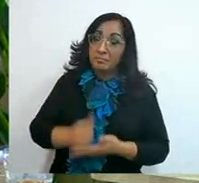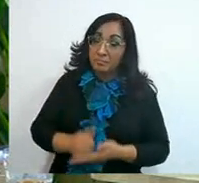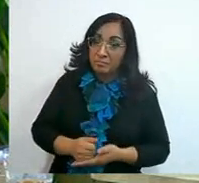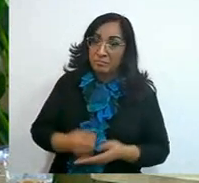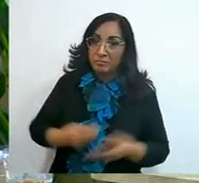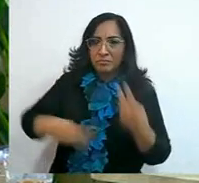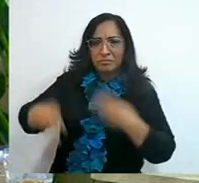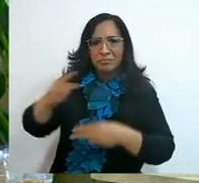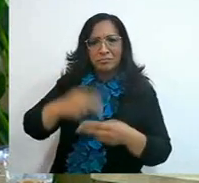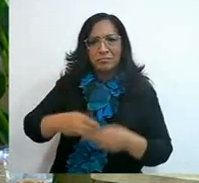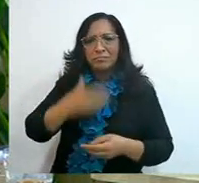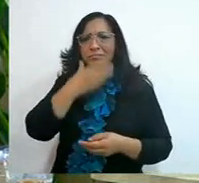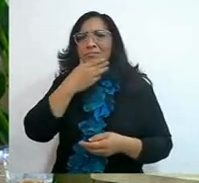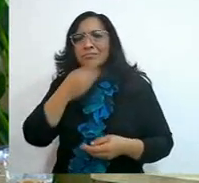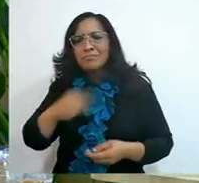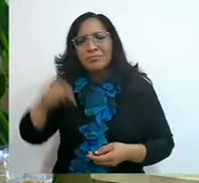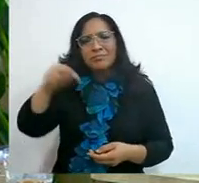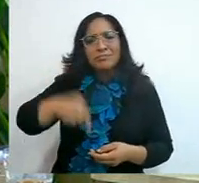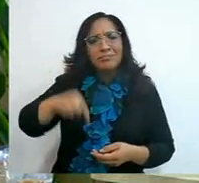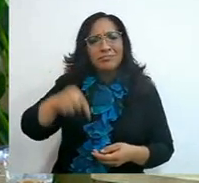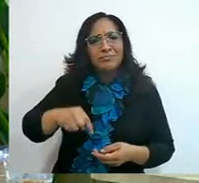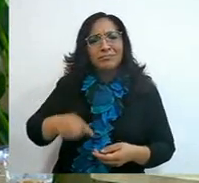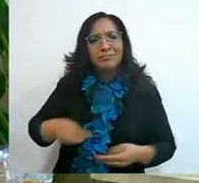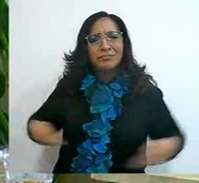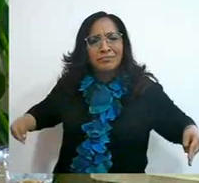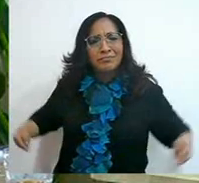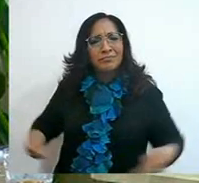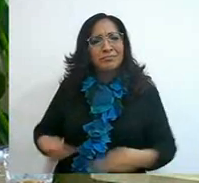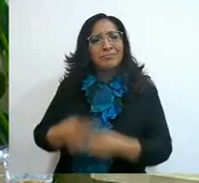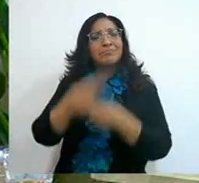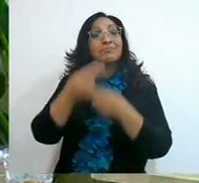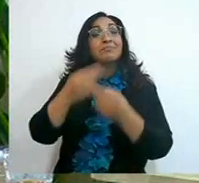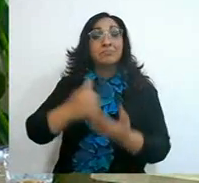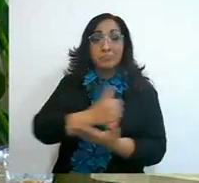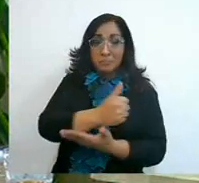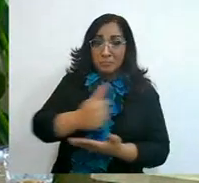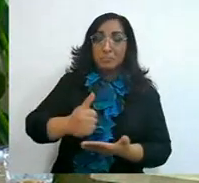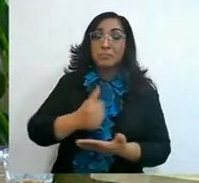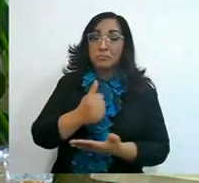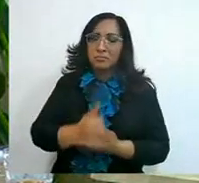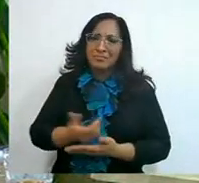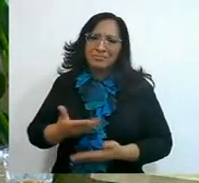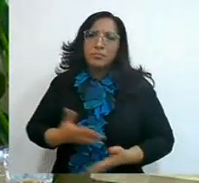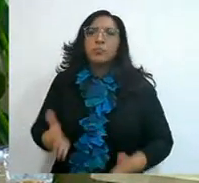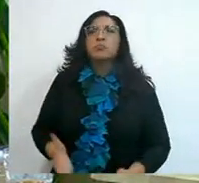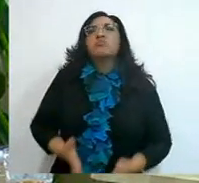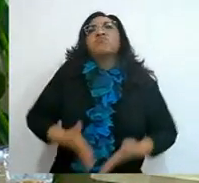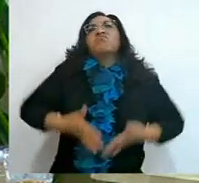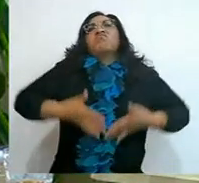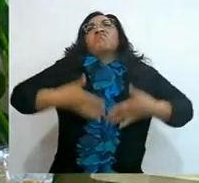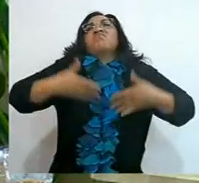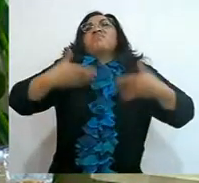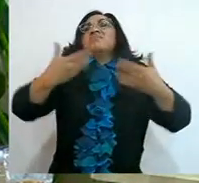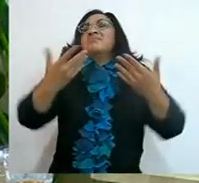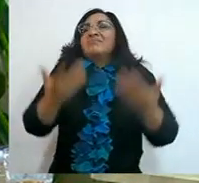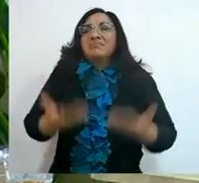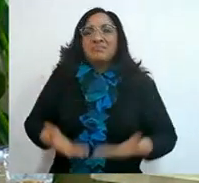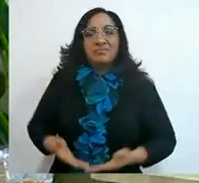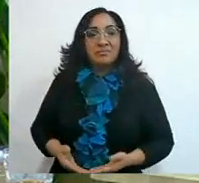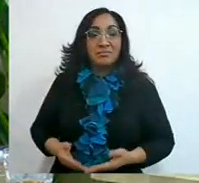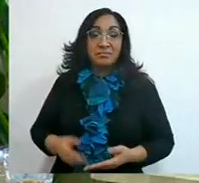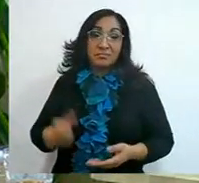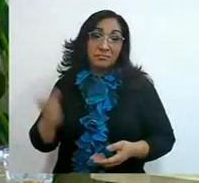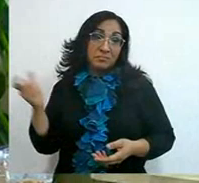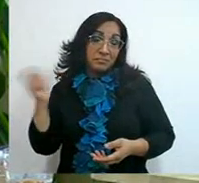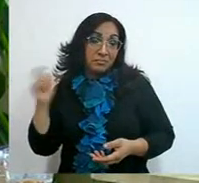judíos. Entonces, pues teníamos la vanidad, la soberbia, la suficiencia de